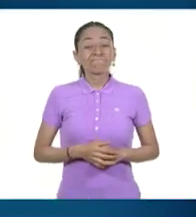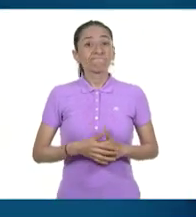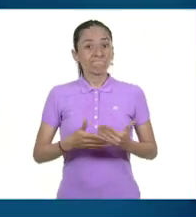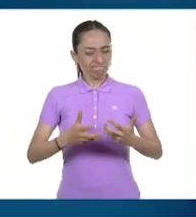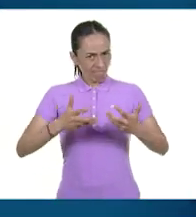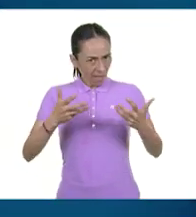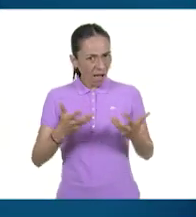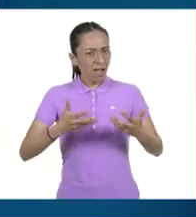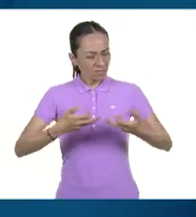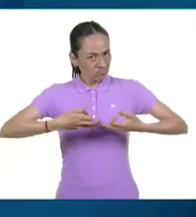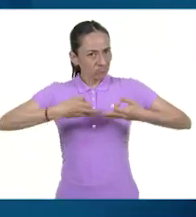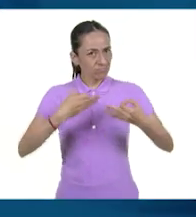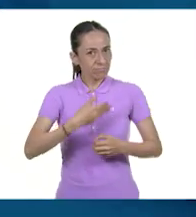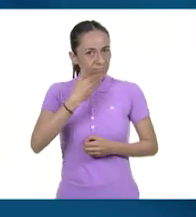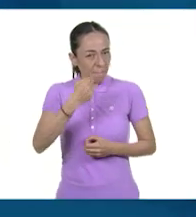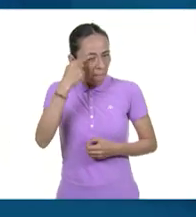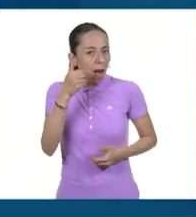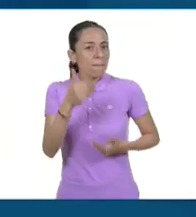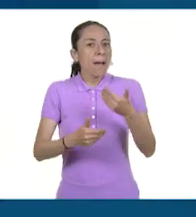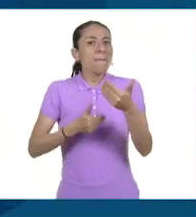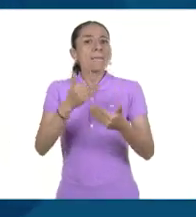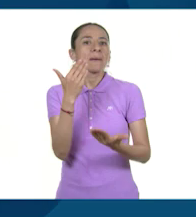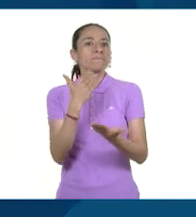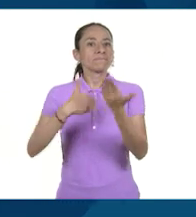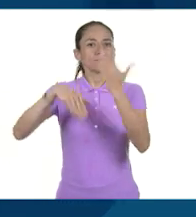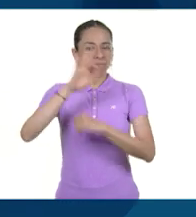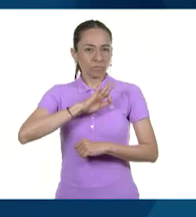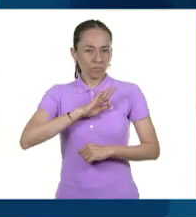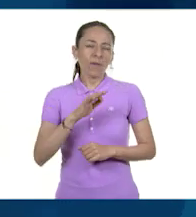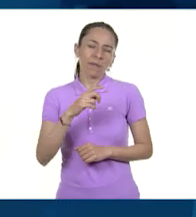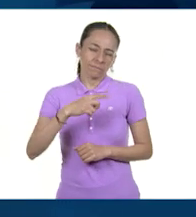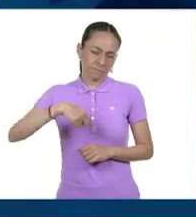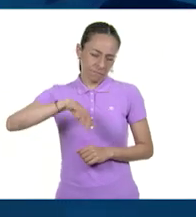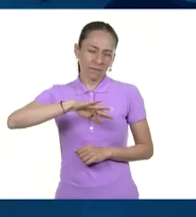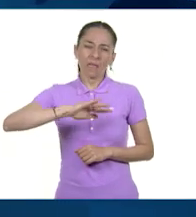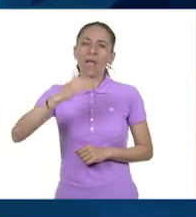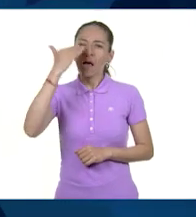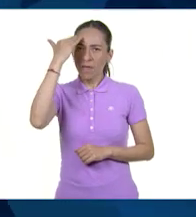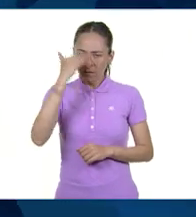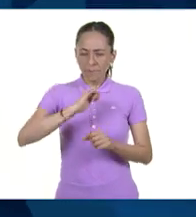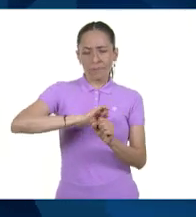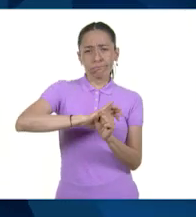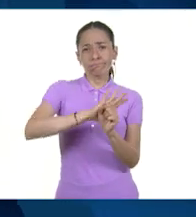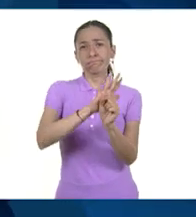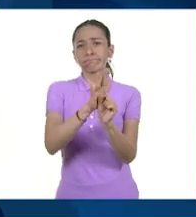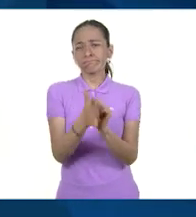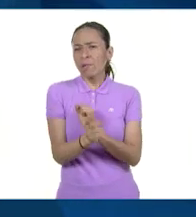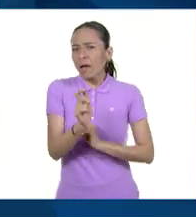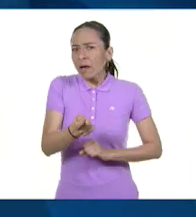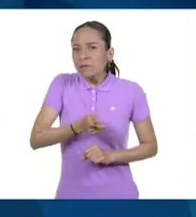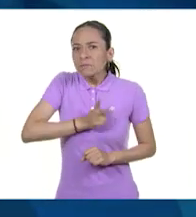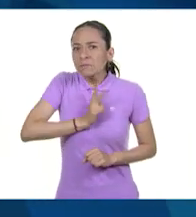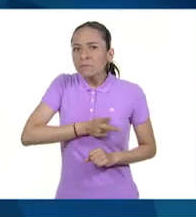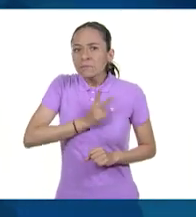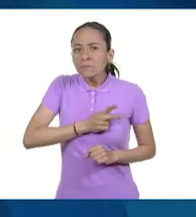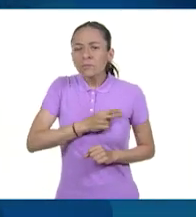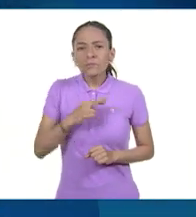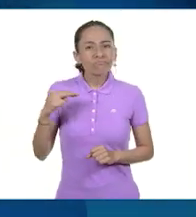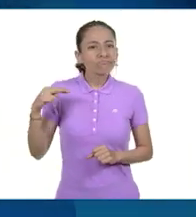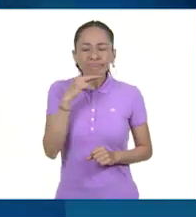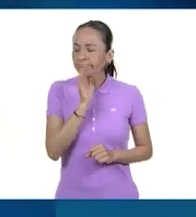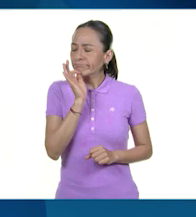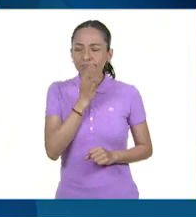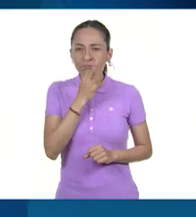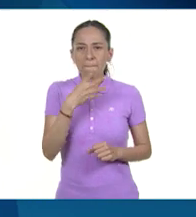Buenas prácticas para seguir adelante. Como todos sabemos, el COVID-19 es un virus que se contagia muy fácilmente entre las